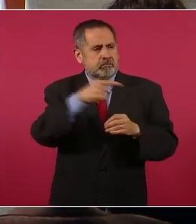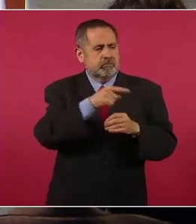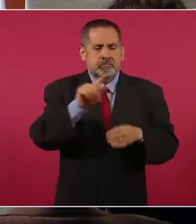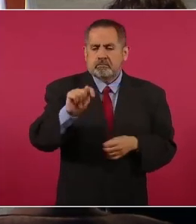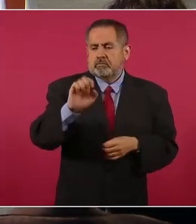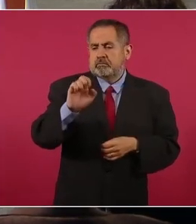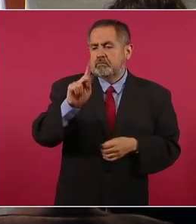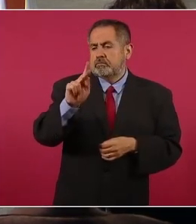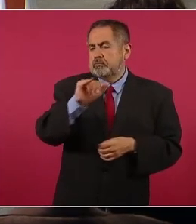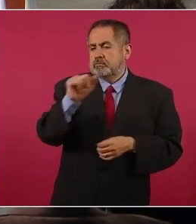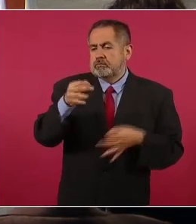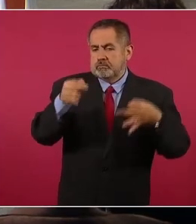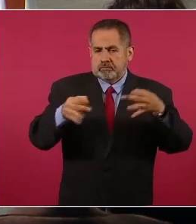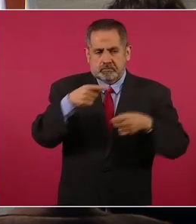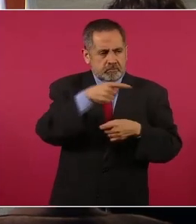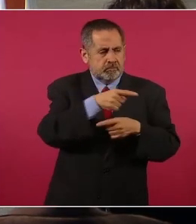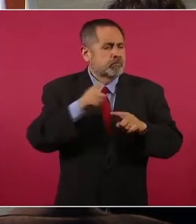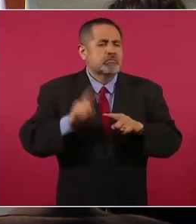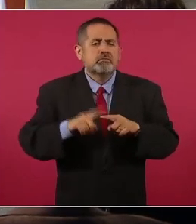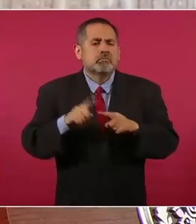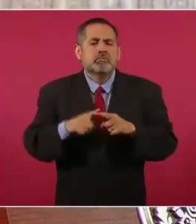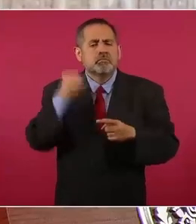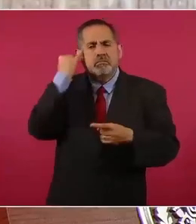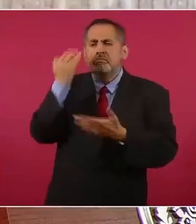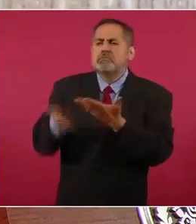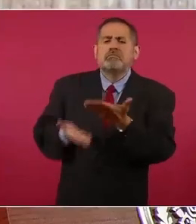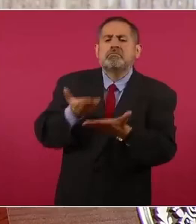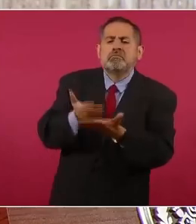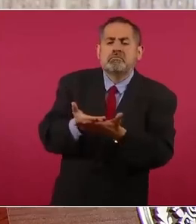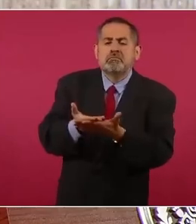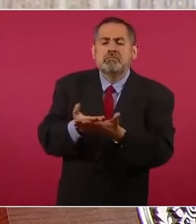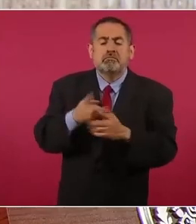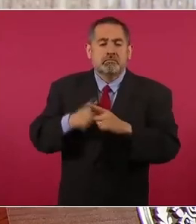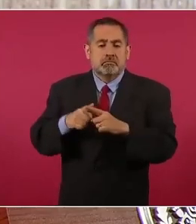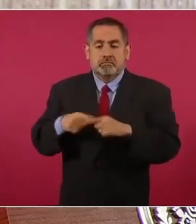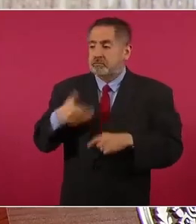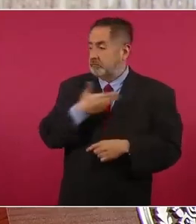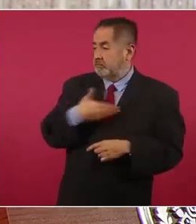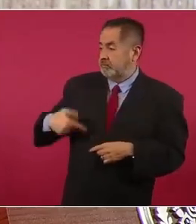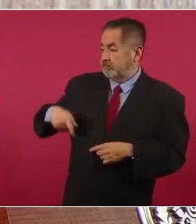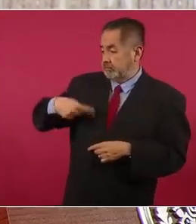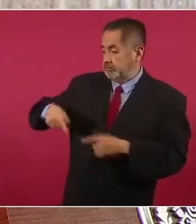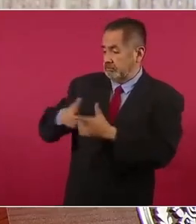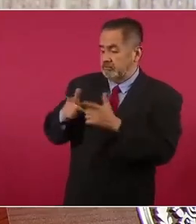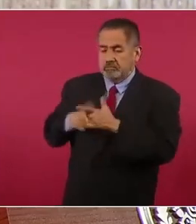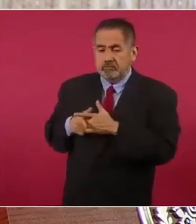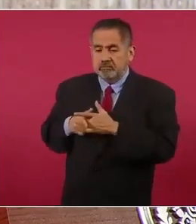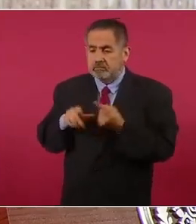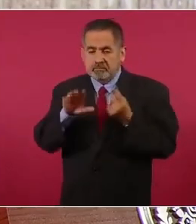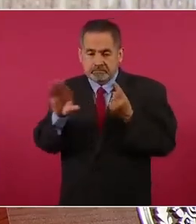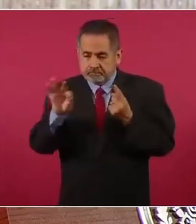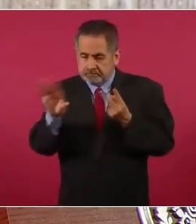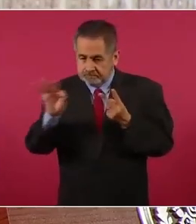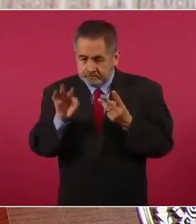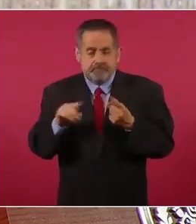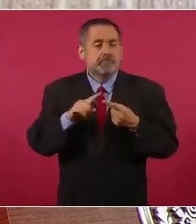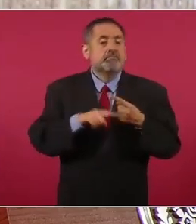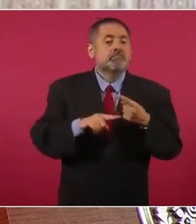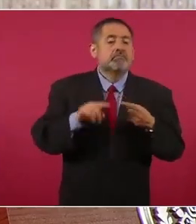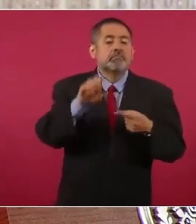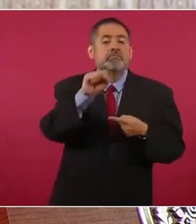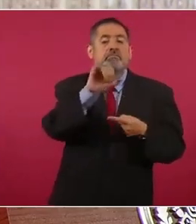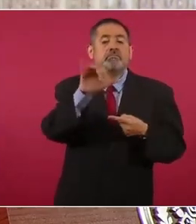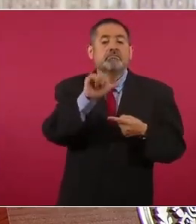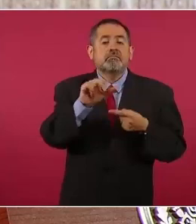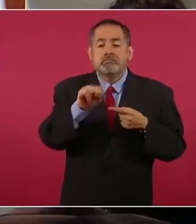Electoral los proponga el Ejecutivo, el Legislativo y el Judicial y